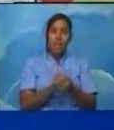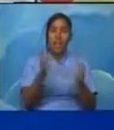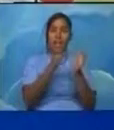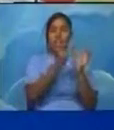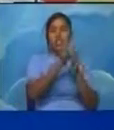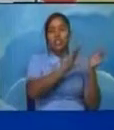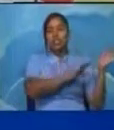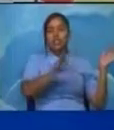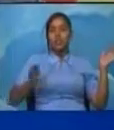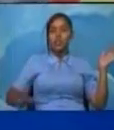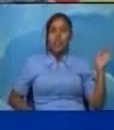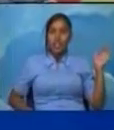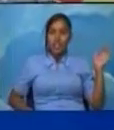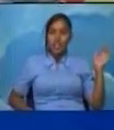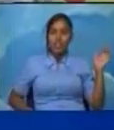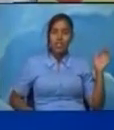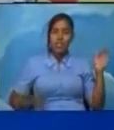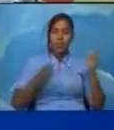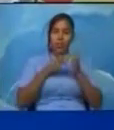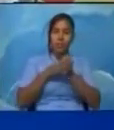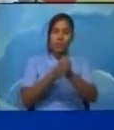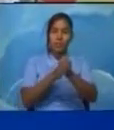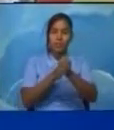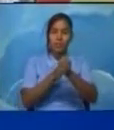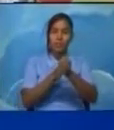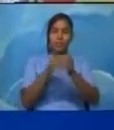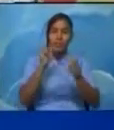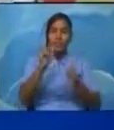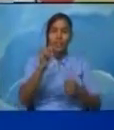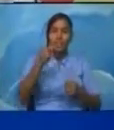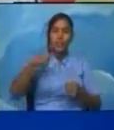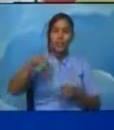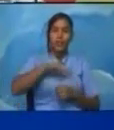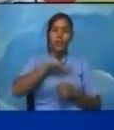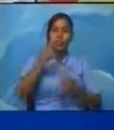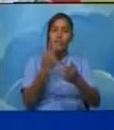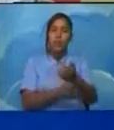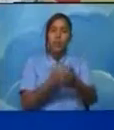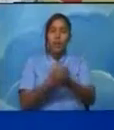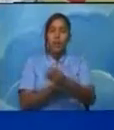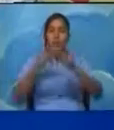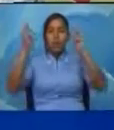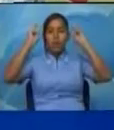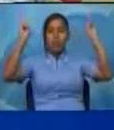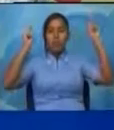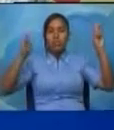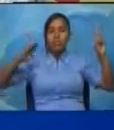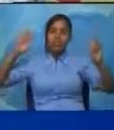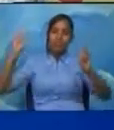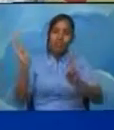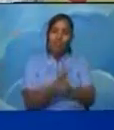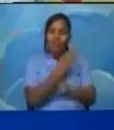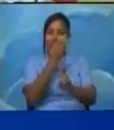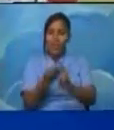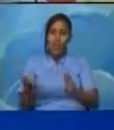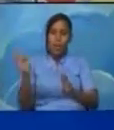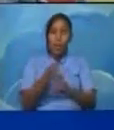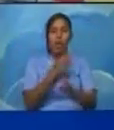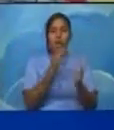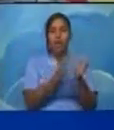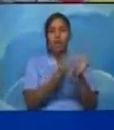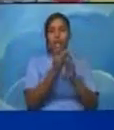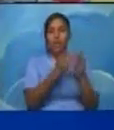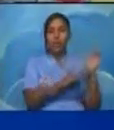Cristo, ¡aleluya! El Mesías. Y nuestro hermano Moisés le cayó a palo a Jesucristo.